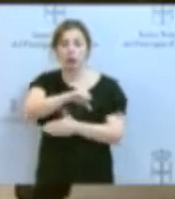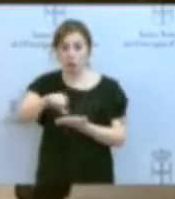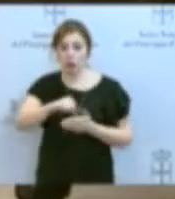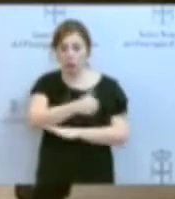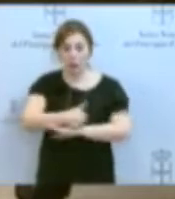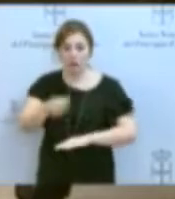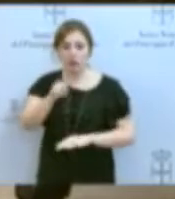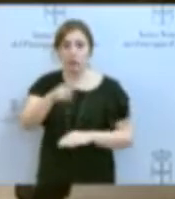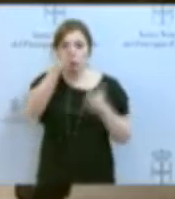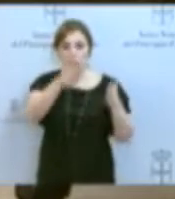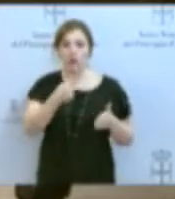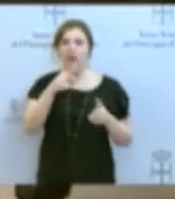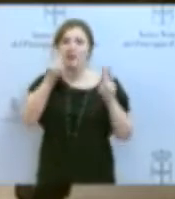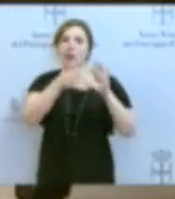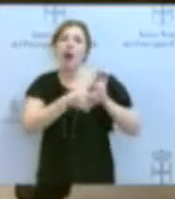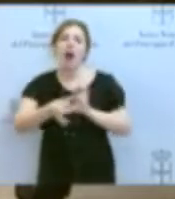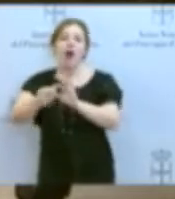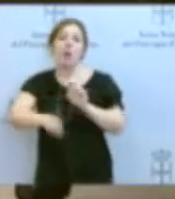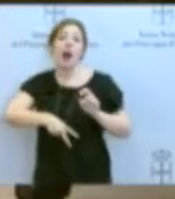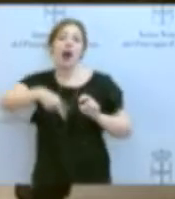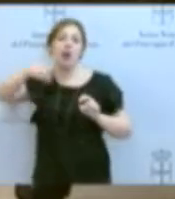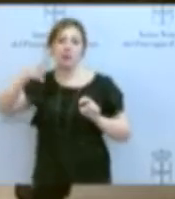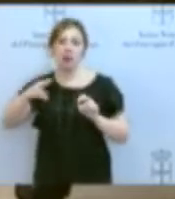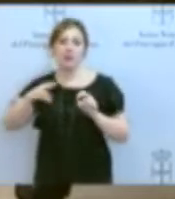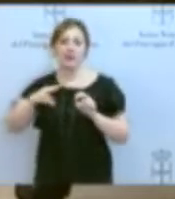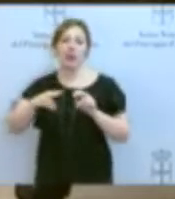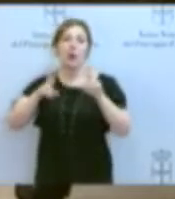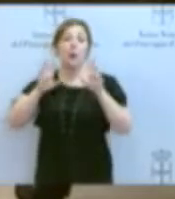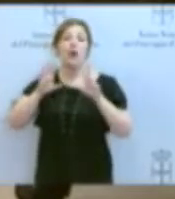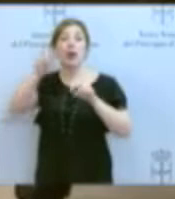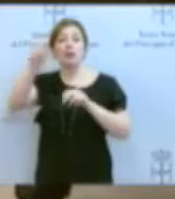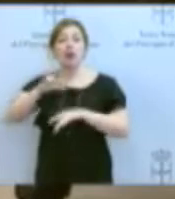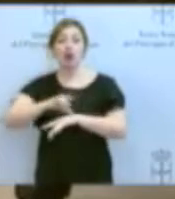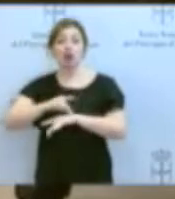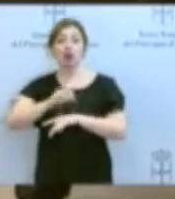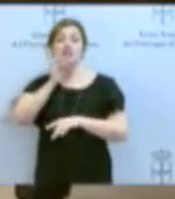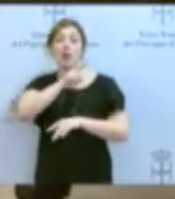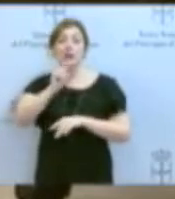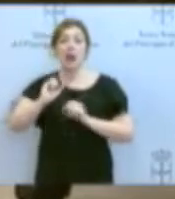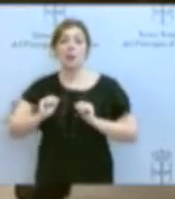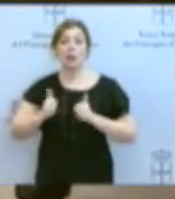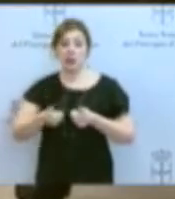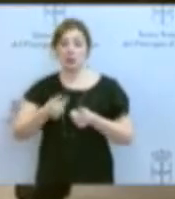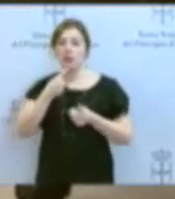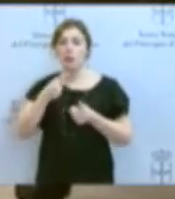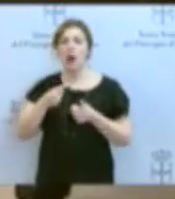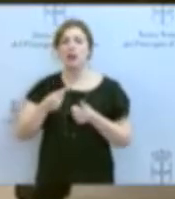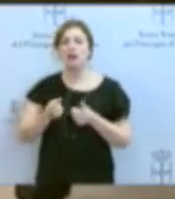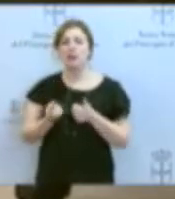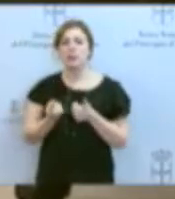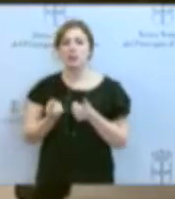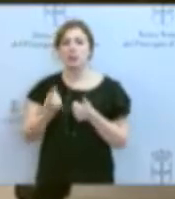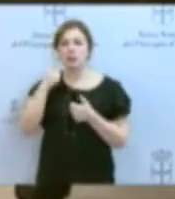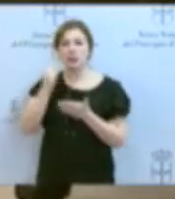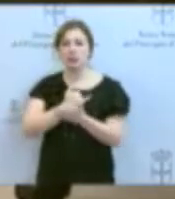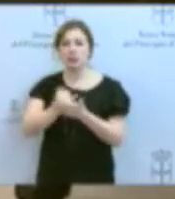alma, un experimento que pasó a la historia, la de un doctor que a comienzos del siglo XX diseñó un experimento para medir el peso